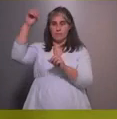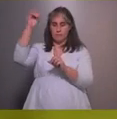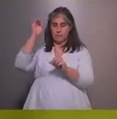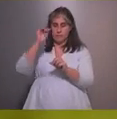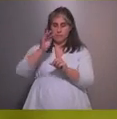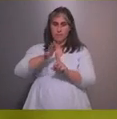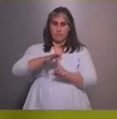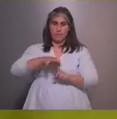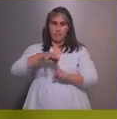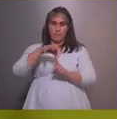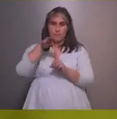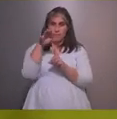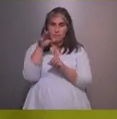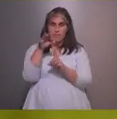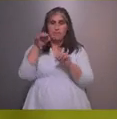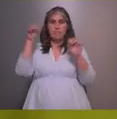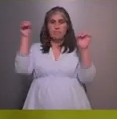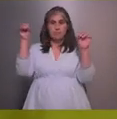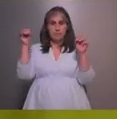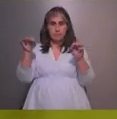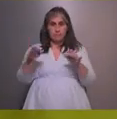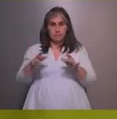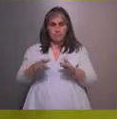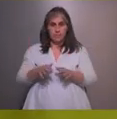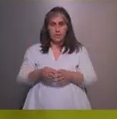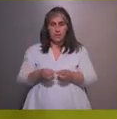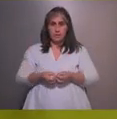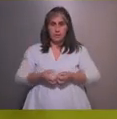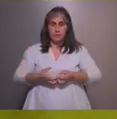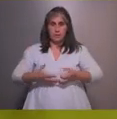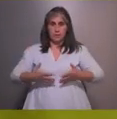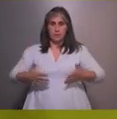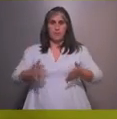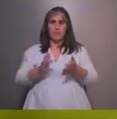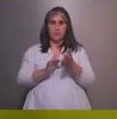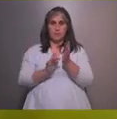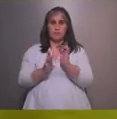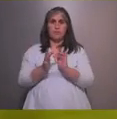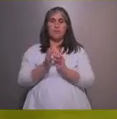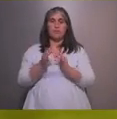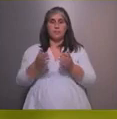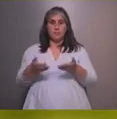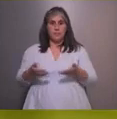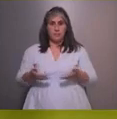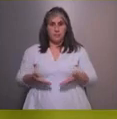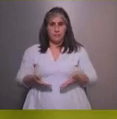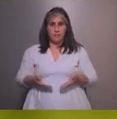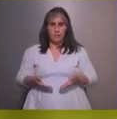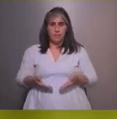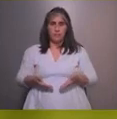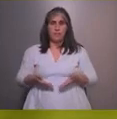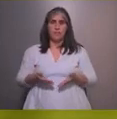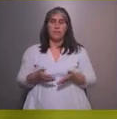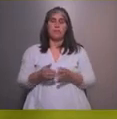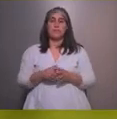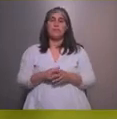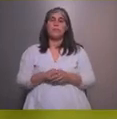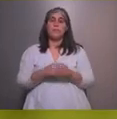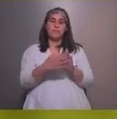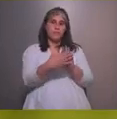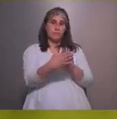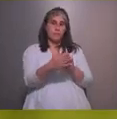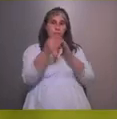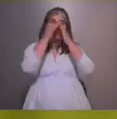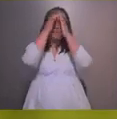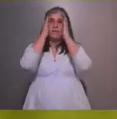tú eres entre todas las mujeres, y bendito es el fruto de tu vientre,